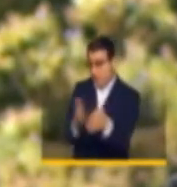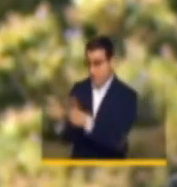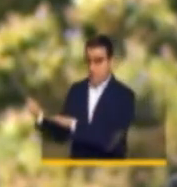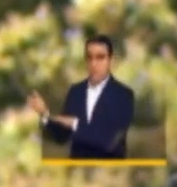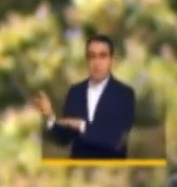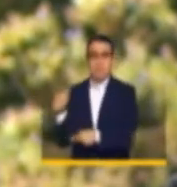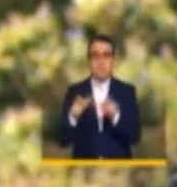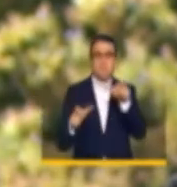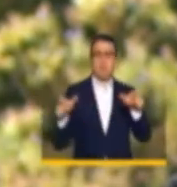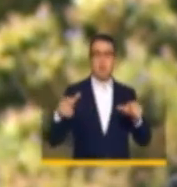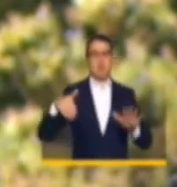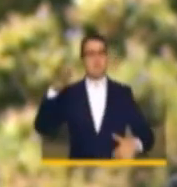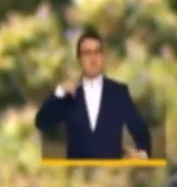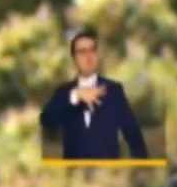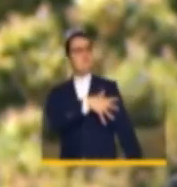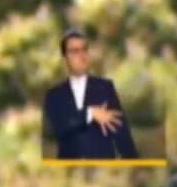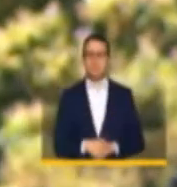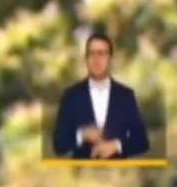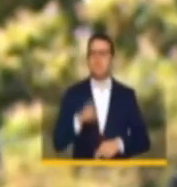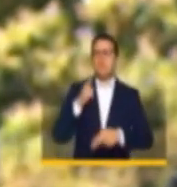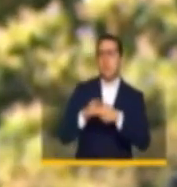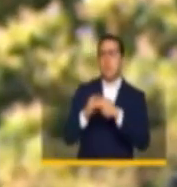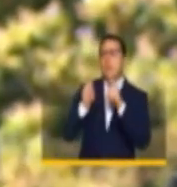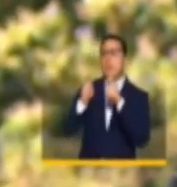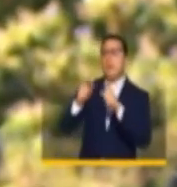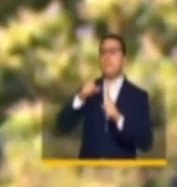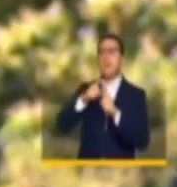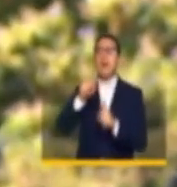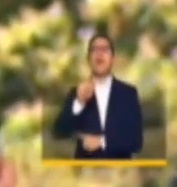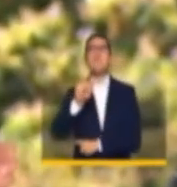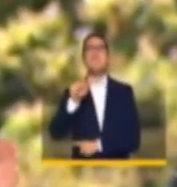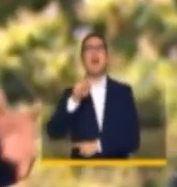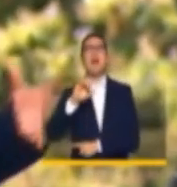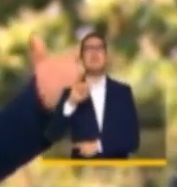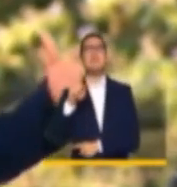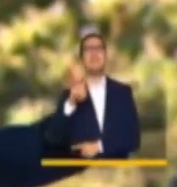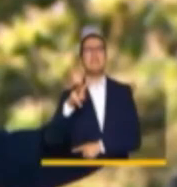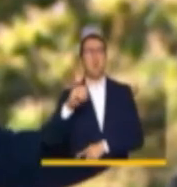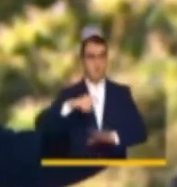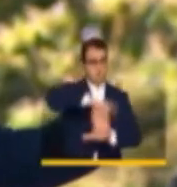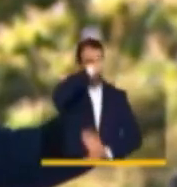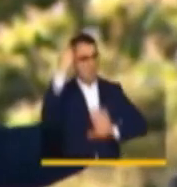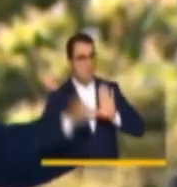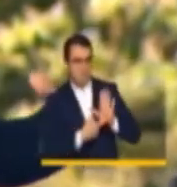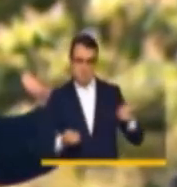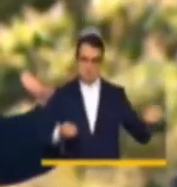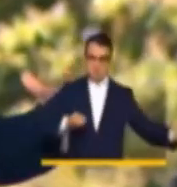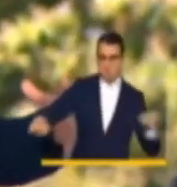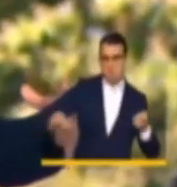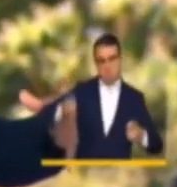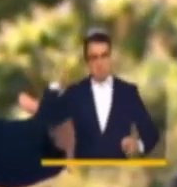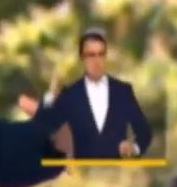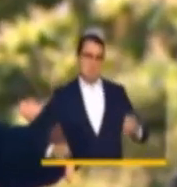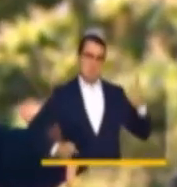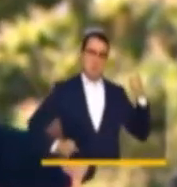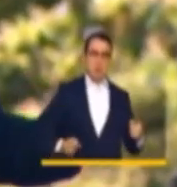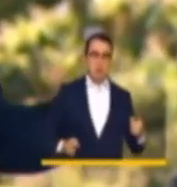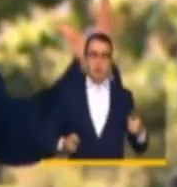enemigo. ¿Ah? Y en Colombia, y creo que es el país que más